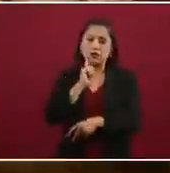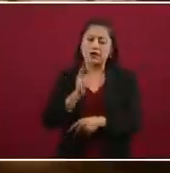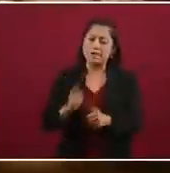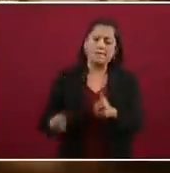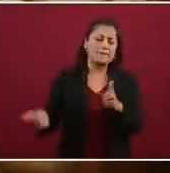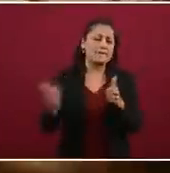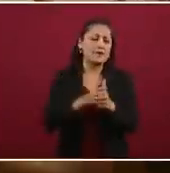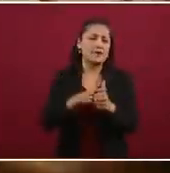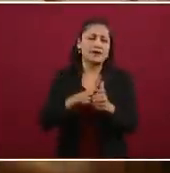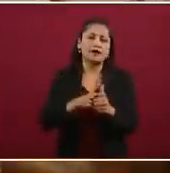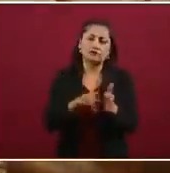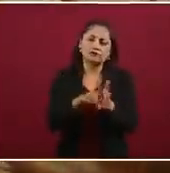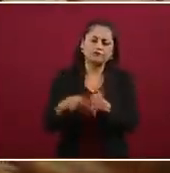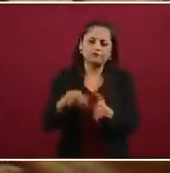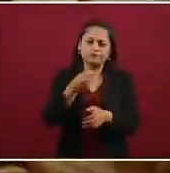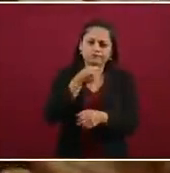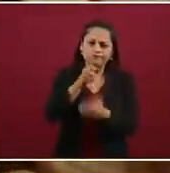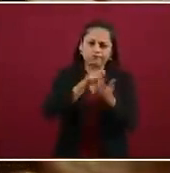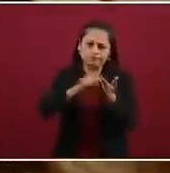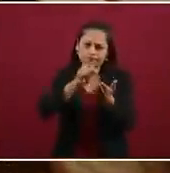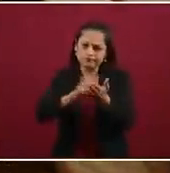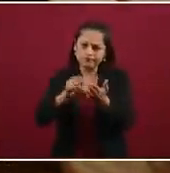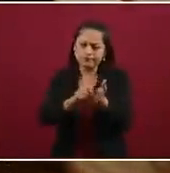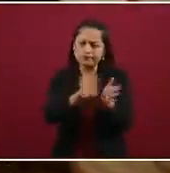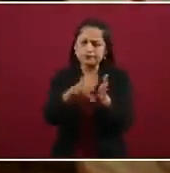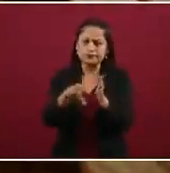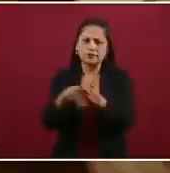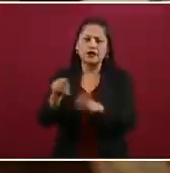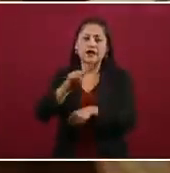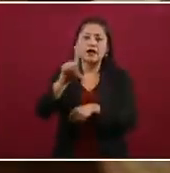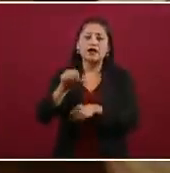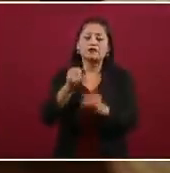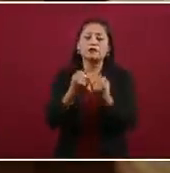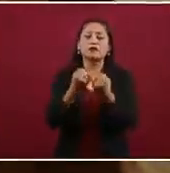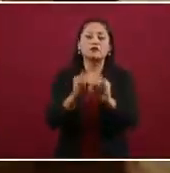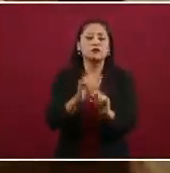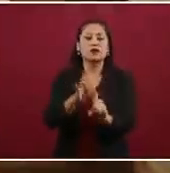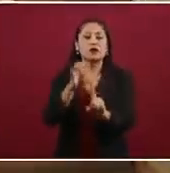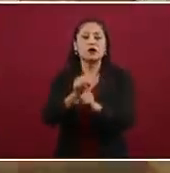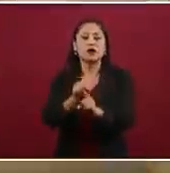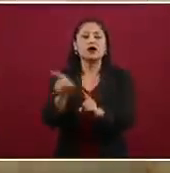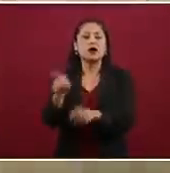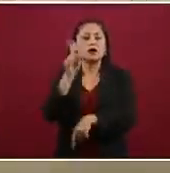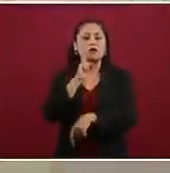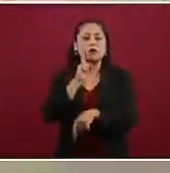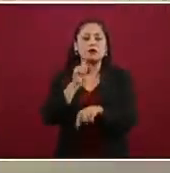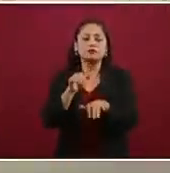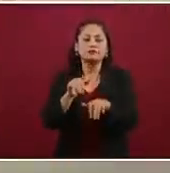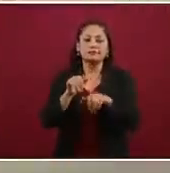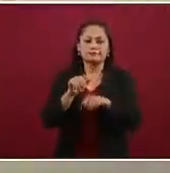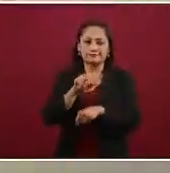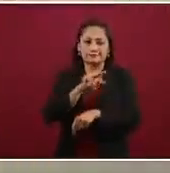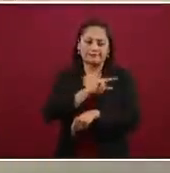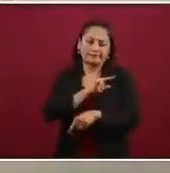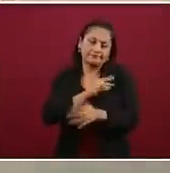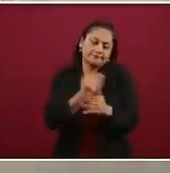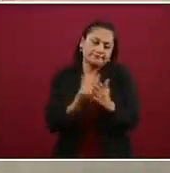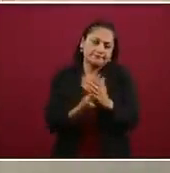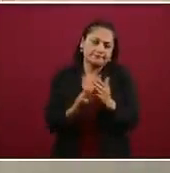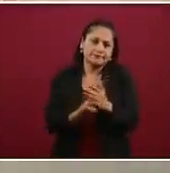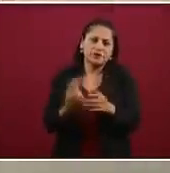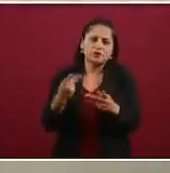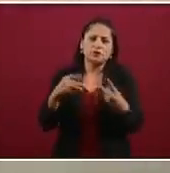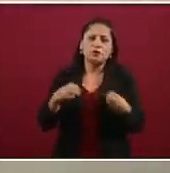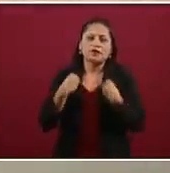país. Al consumarse la independencia, Vicario se retiró a la vida privada. Sin embargo, ante los intentos de menoscabar